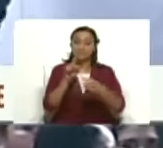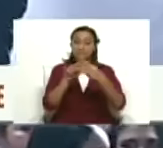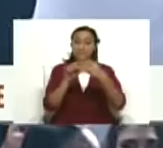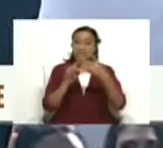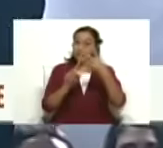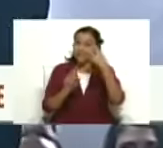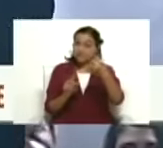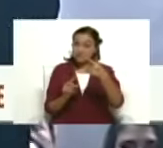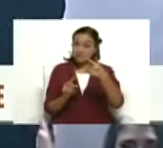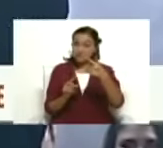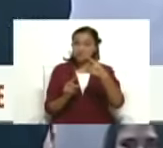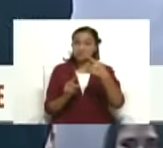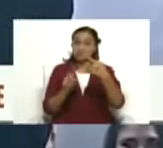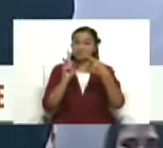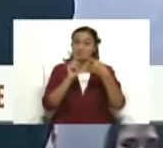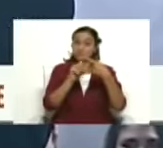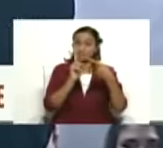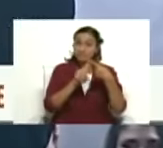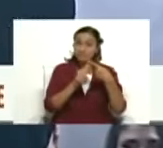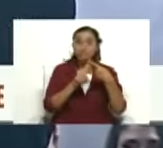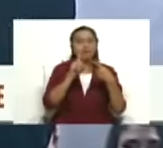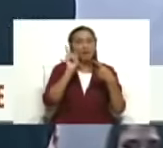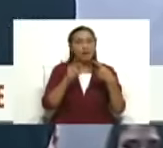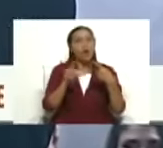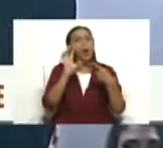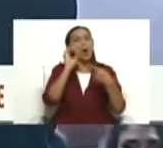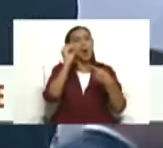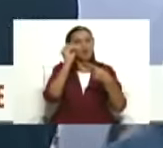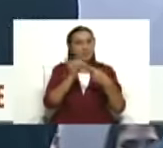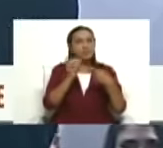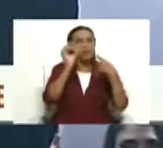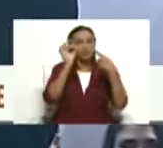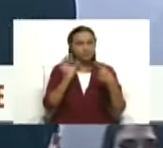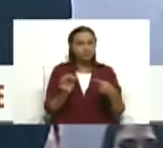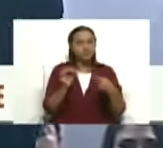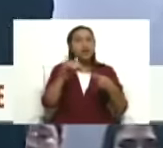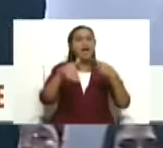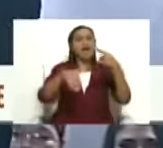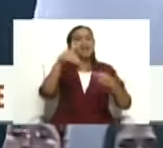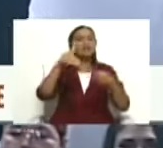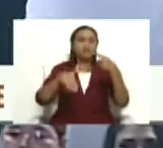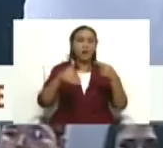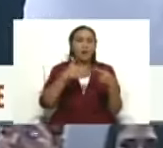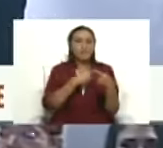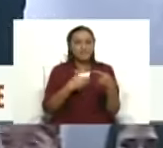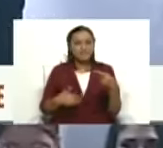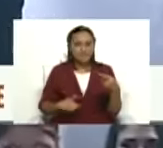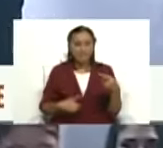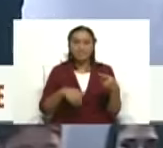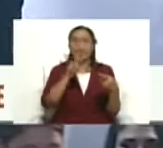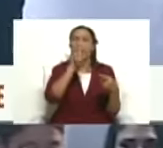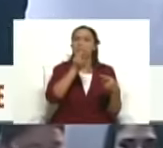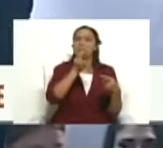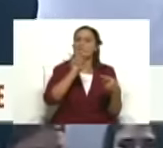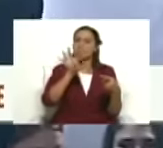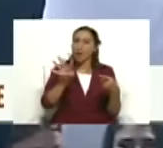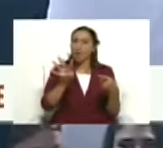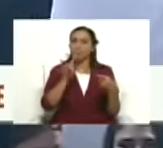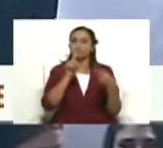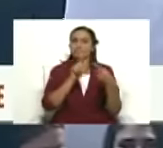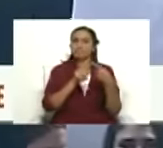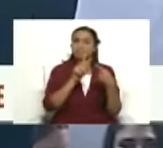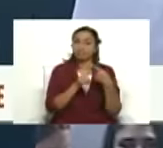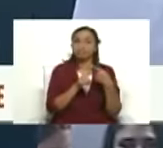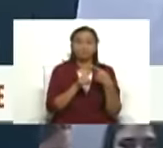primero, principios generales de la elección presidencial del año 2024. Y nos vemos ahora